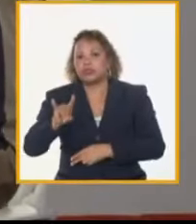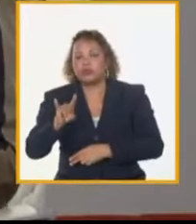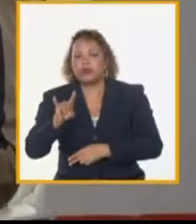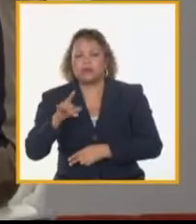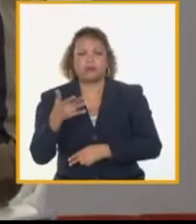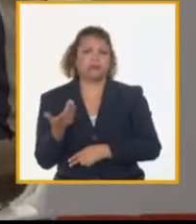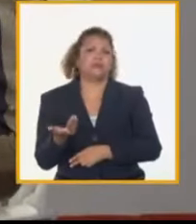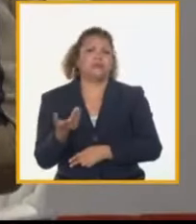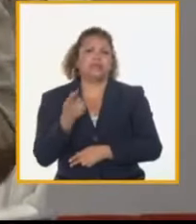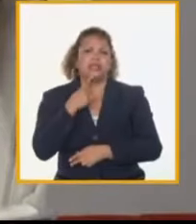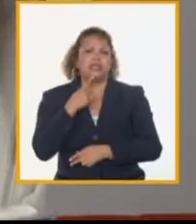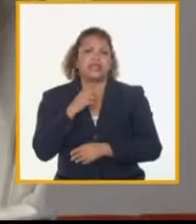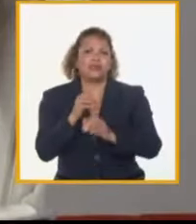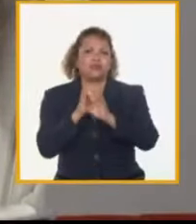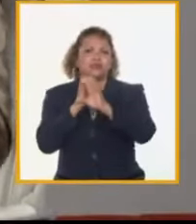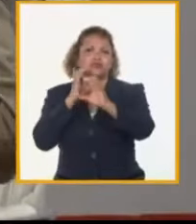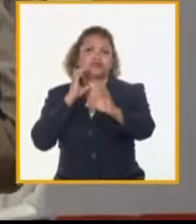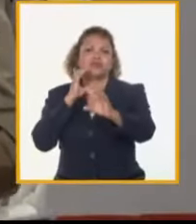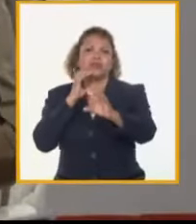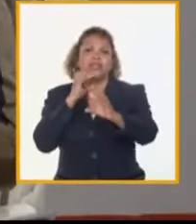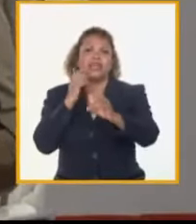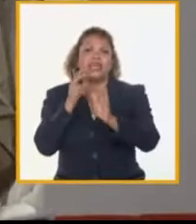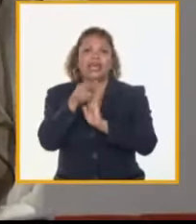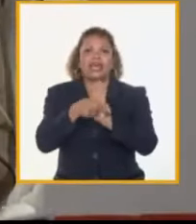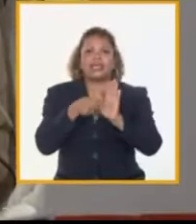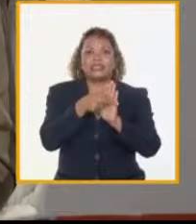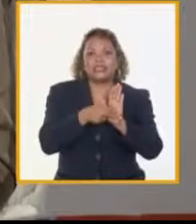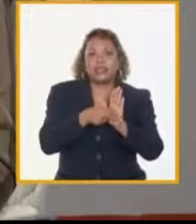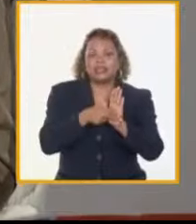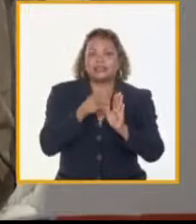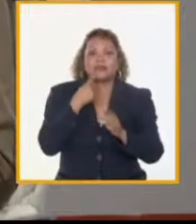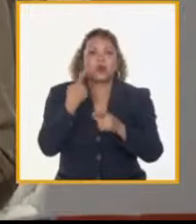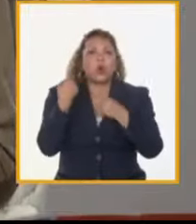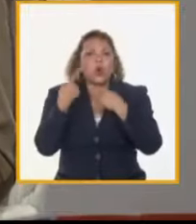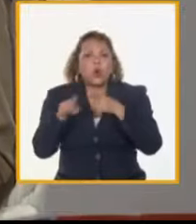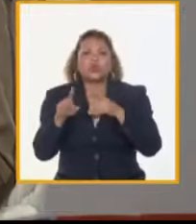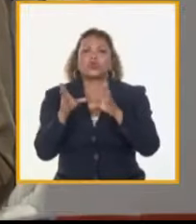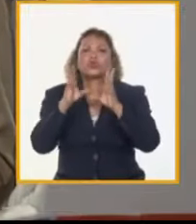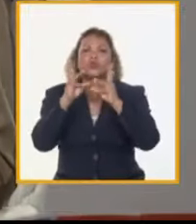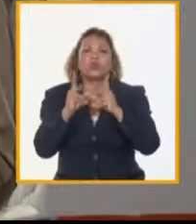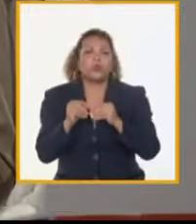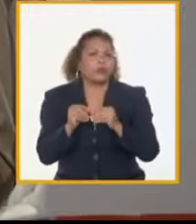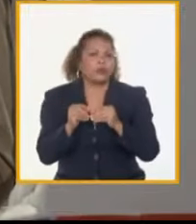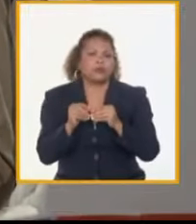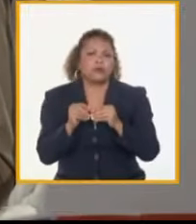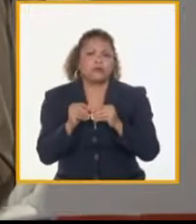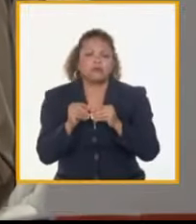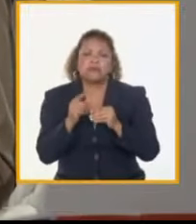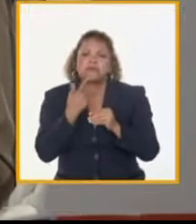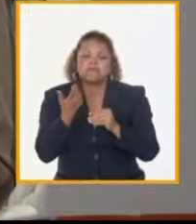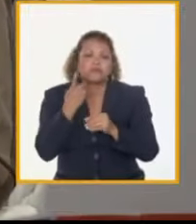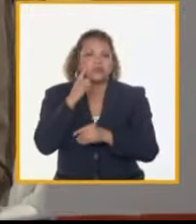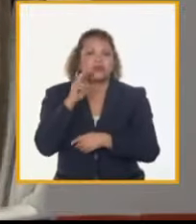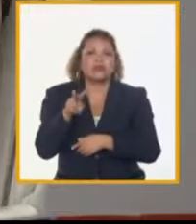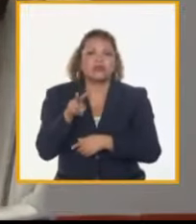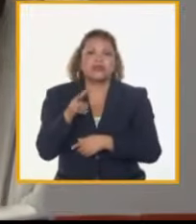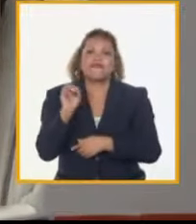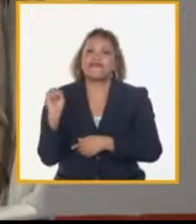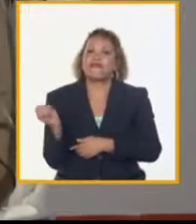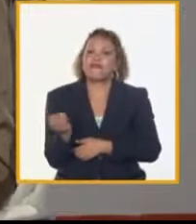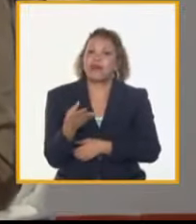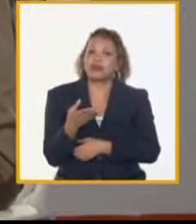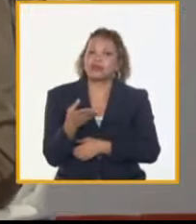en el mayor de los casos, asiento 89 del coche 6, por ejemplo. Entonces, son cosas que hemos visto y que